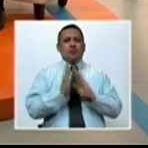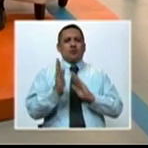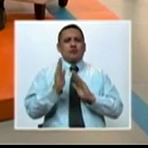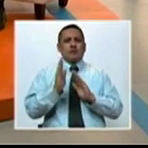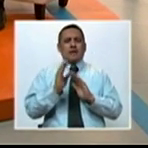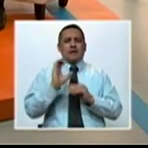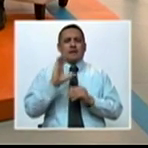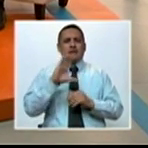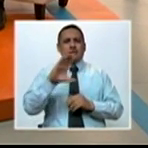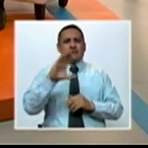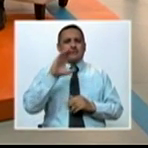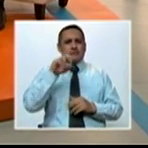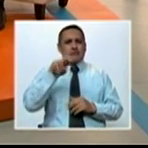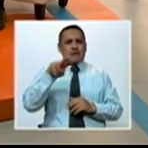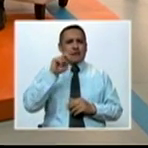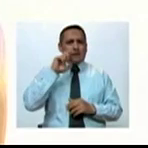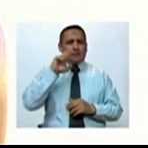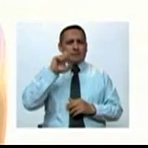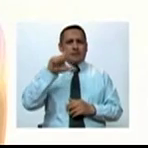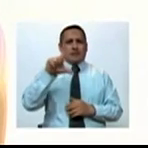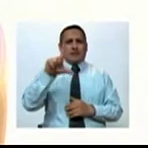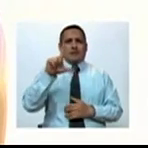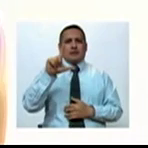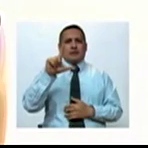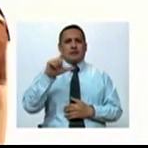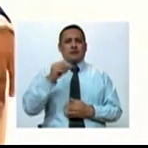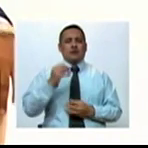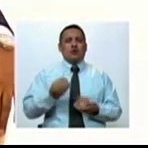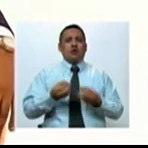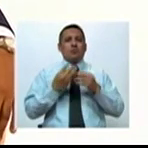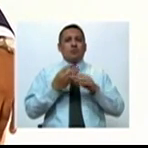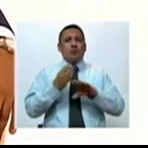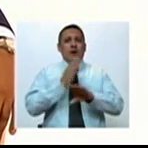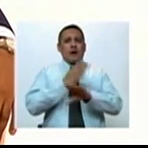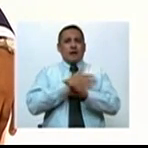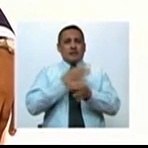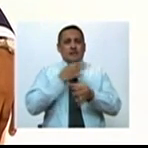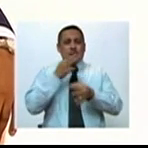como te venía diciendo, la disposición permite